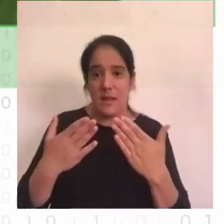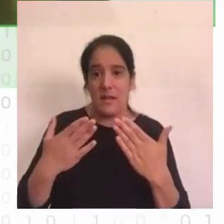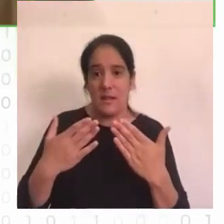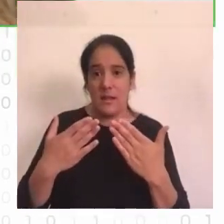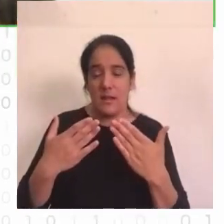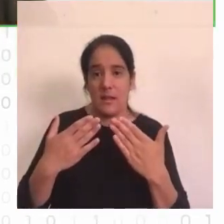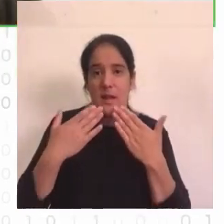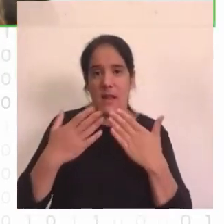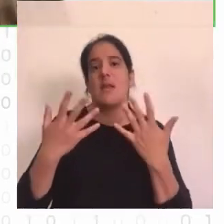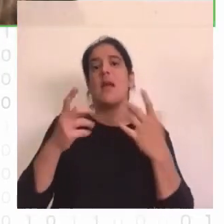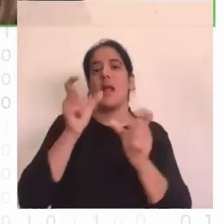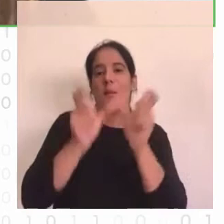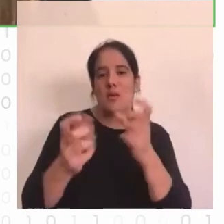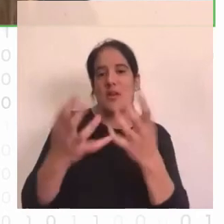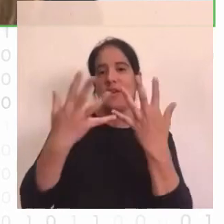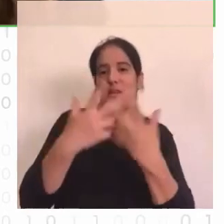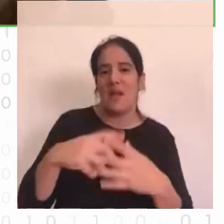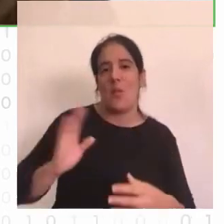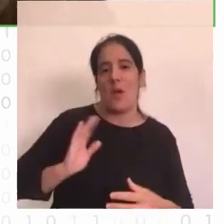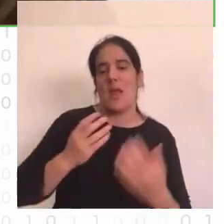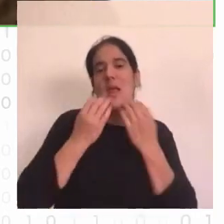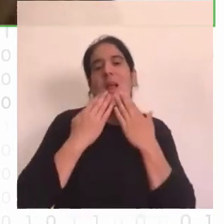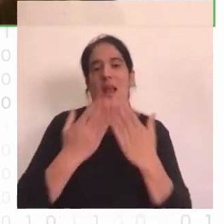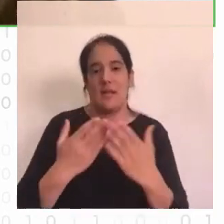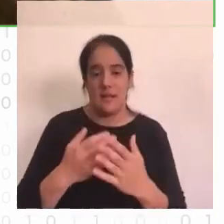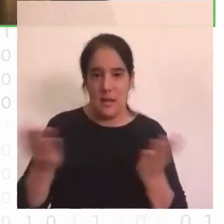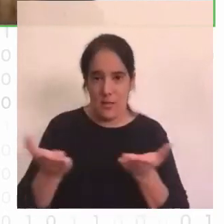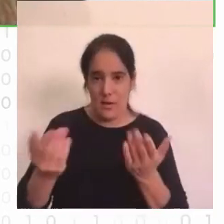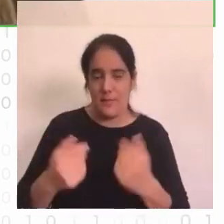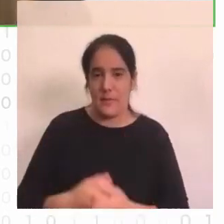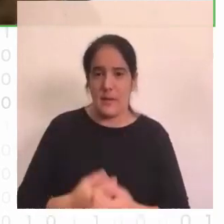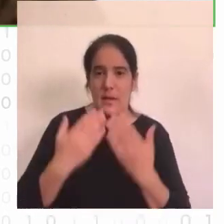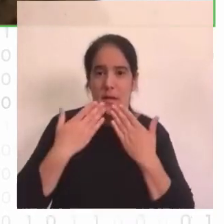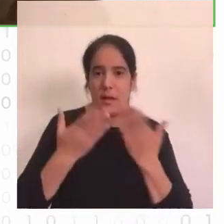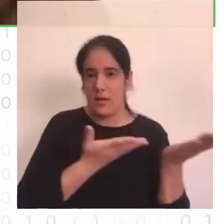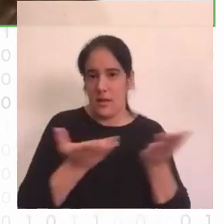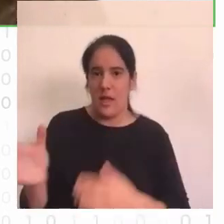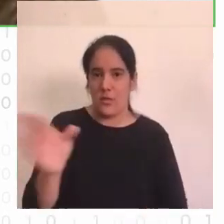por la invitación, así que aprovecho a hacerlo ahora y agradecerles a todos y a todas.